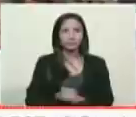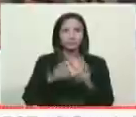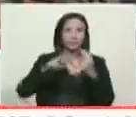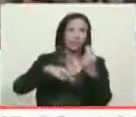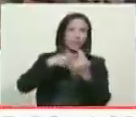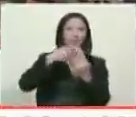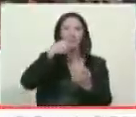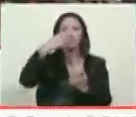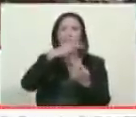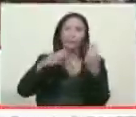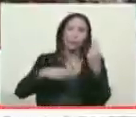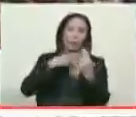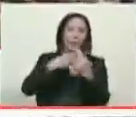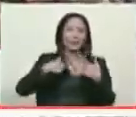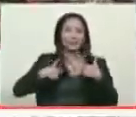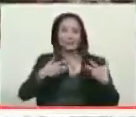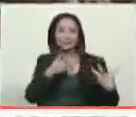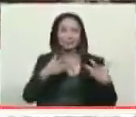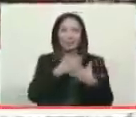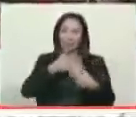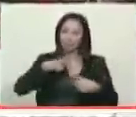Numeral si se prende el peo.